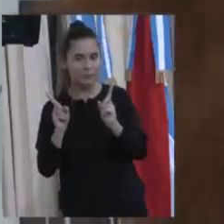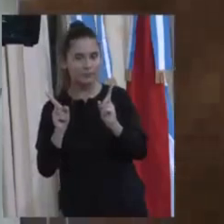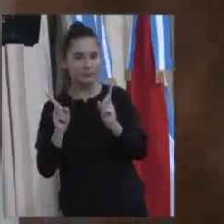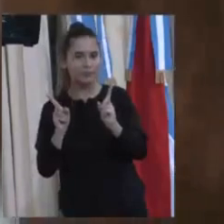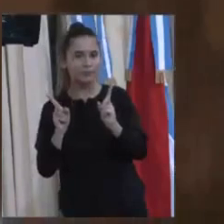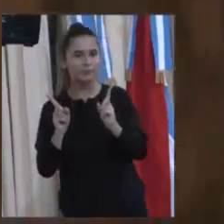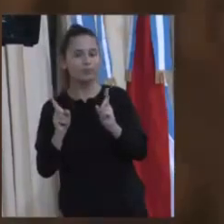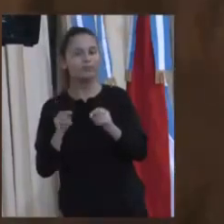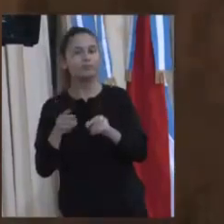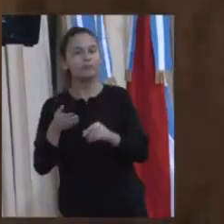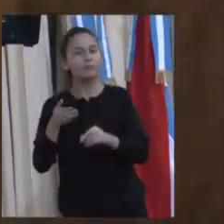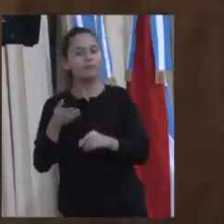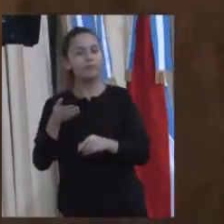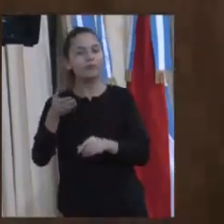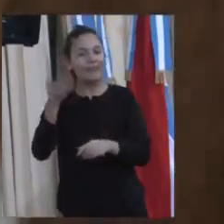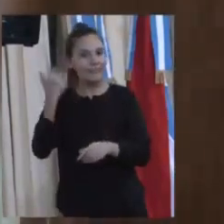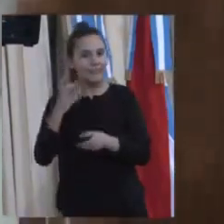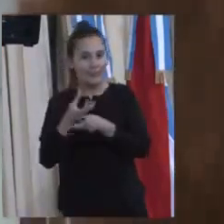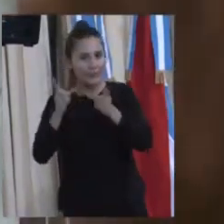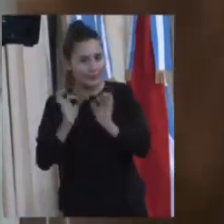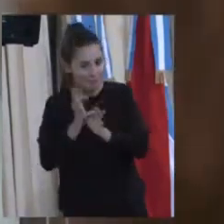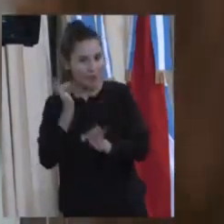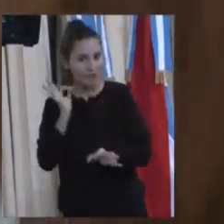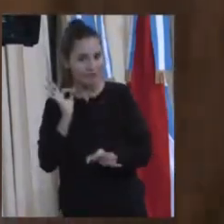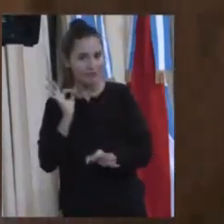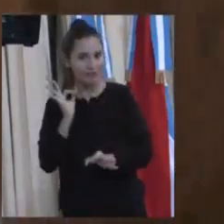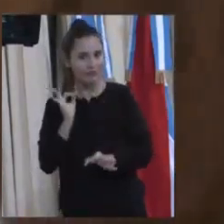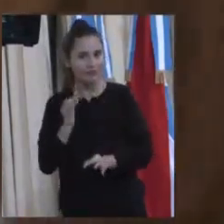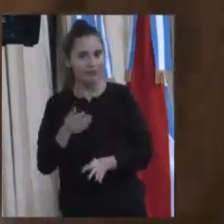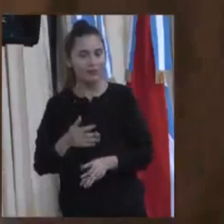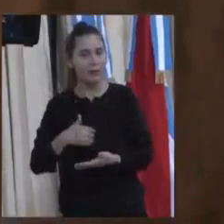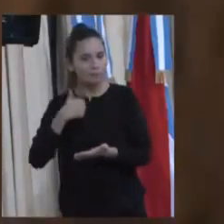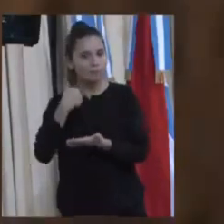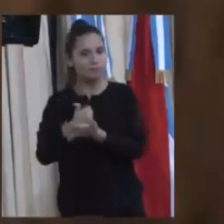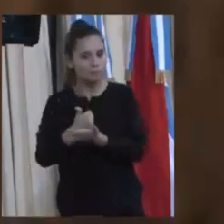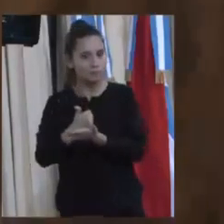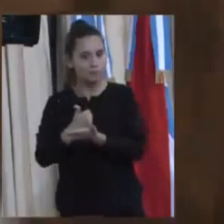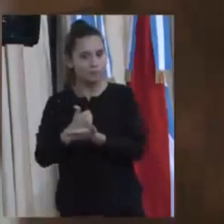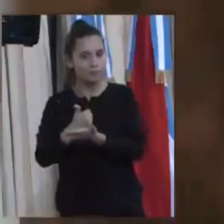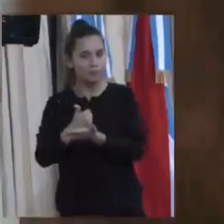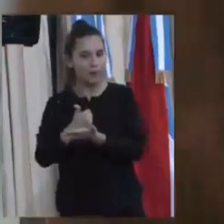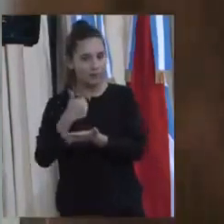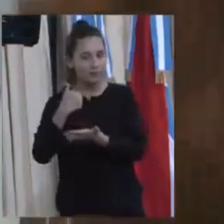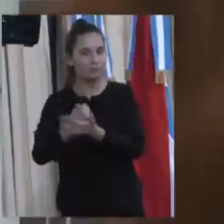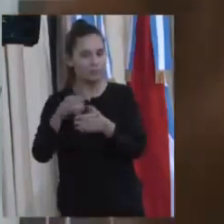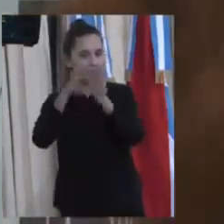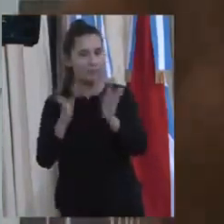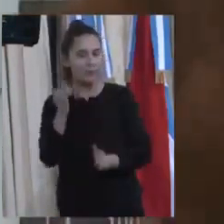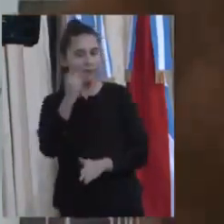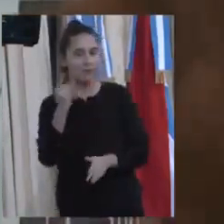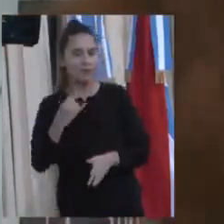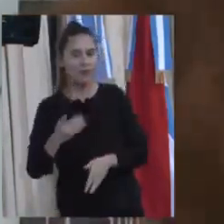de aquellos docentes, digamos, profesionales que participaban, despuntaban el vicio en la universidad dando